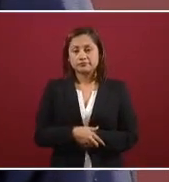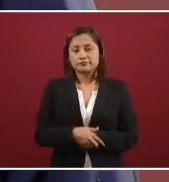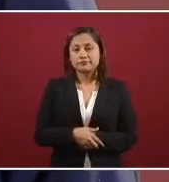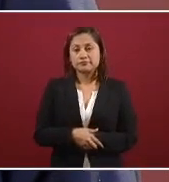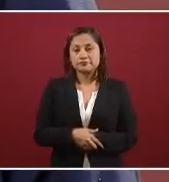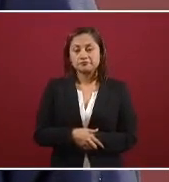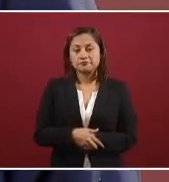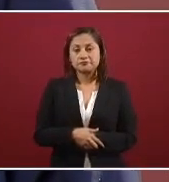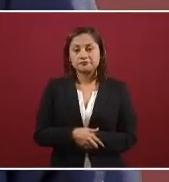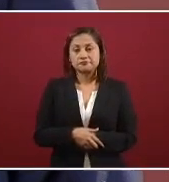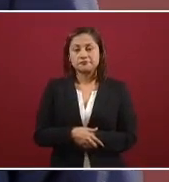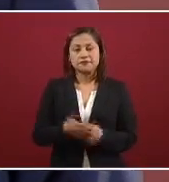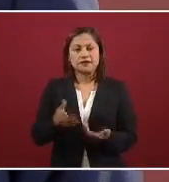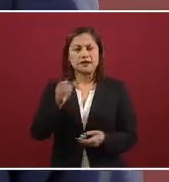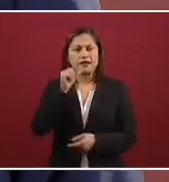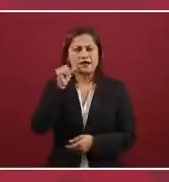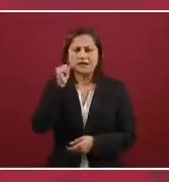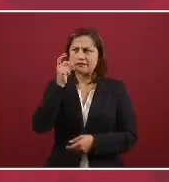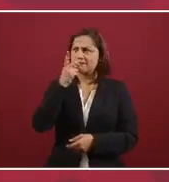no se va a poder proteger